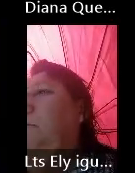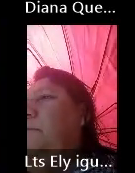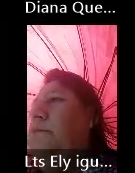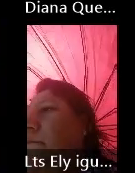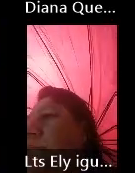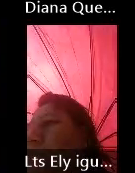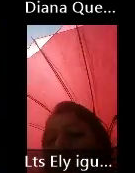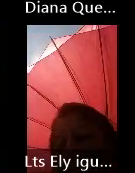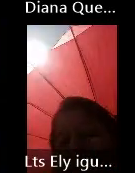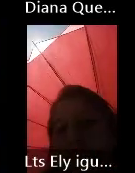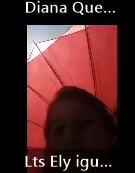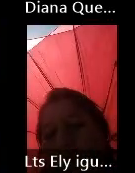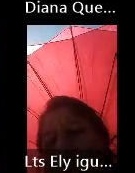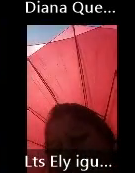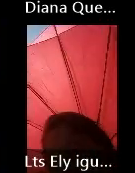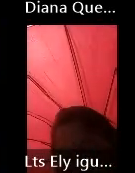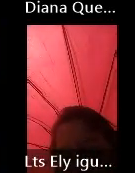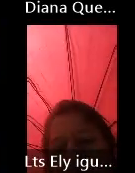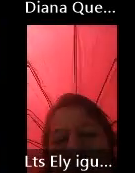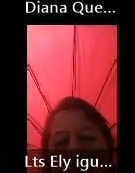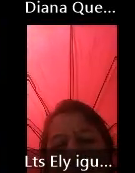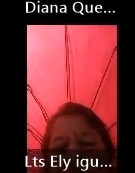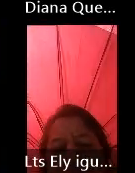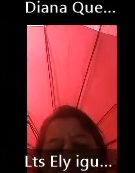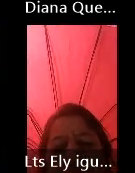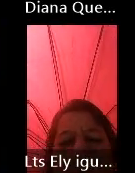bebé, hacen el procedimiento